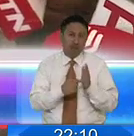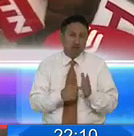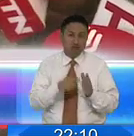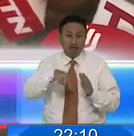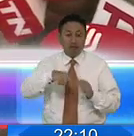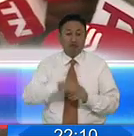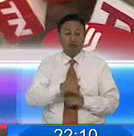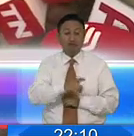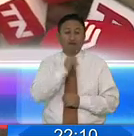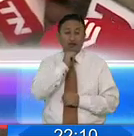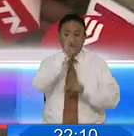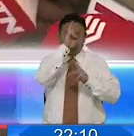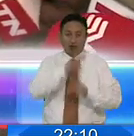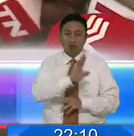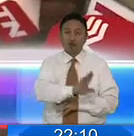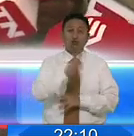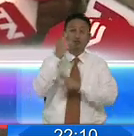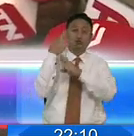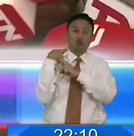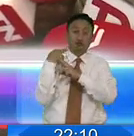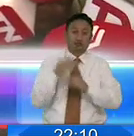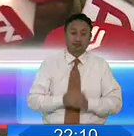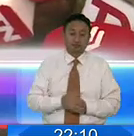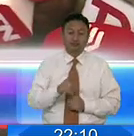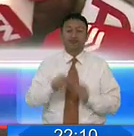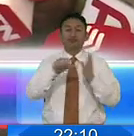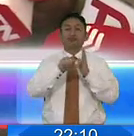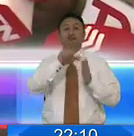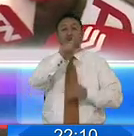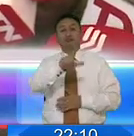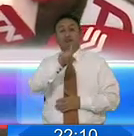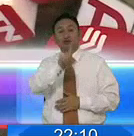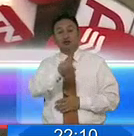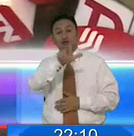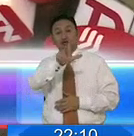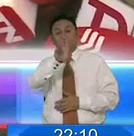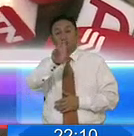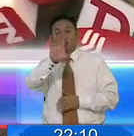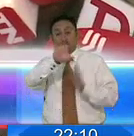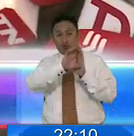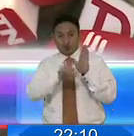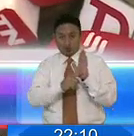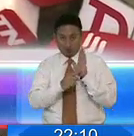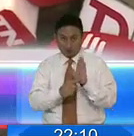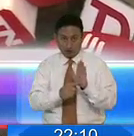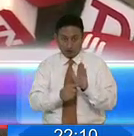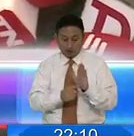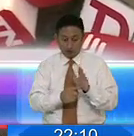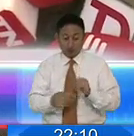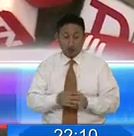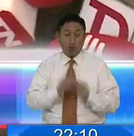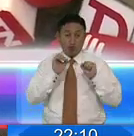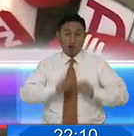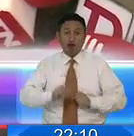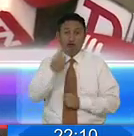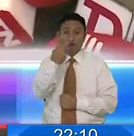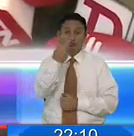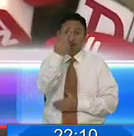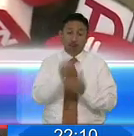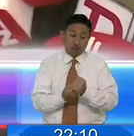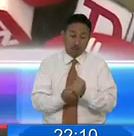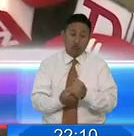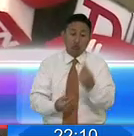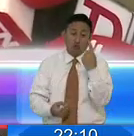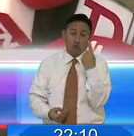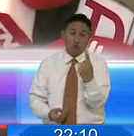de funciones de acuerdo a lo que determina el artículo 131 de la constitución entonces nosotros creemos que es total unificar los